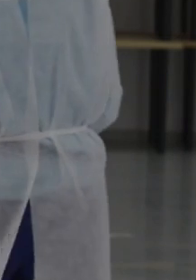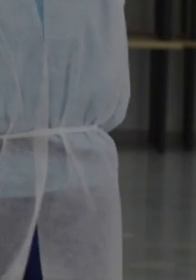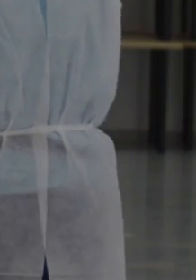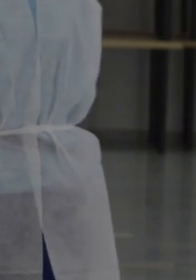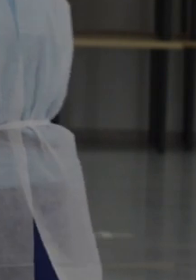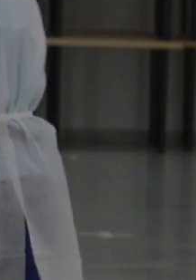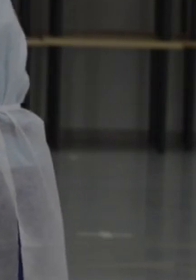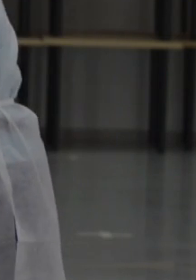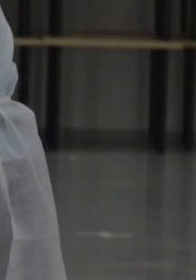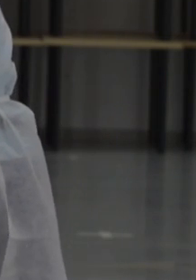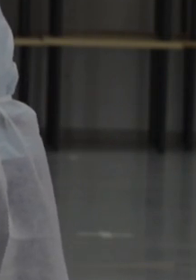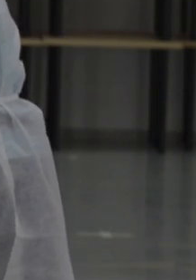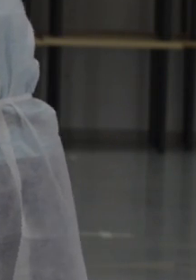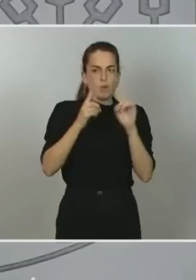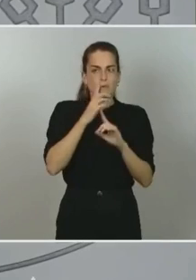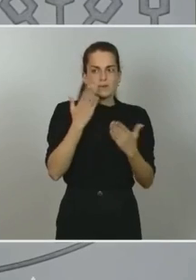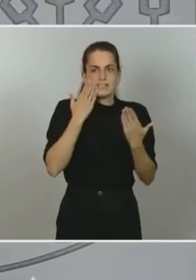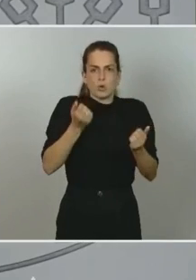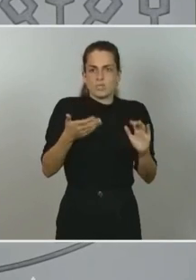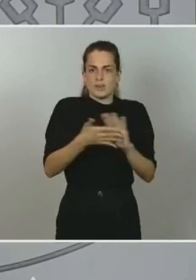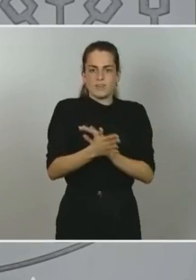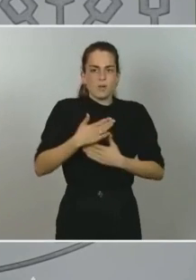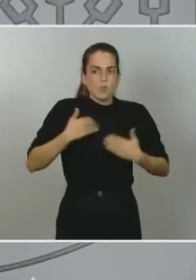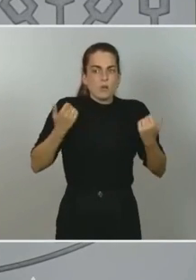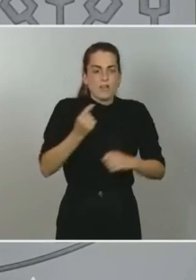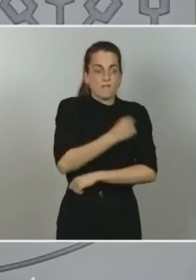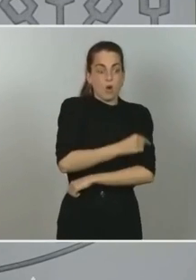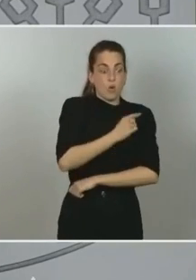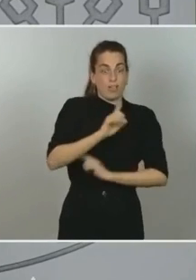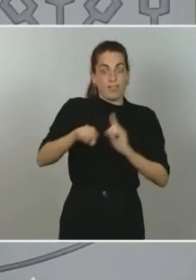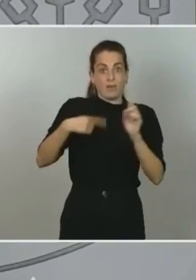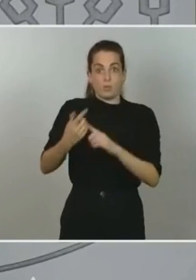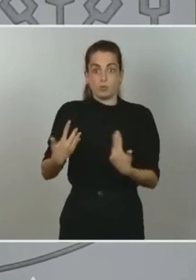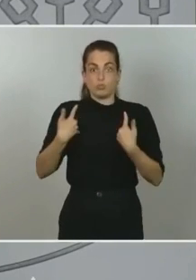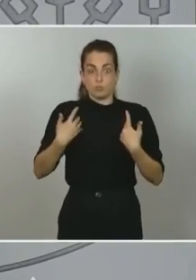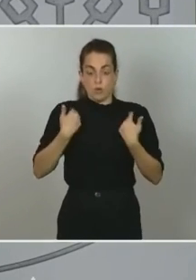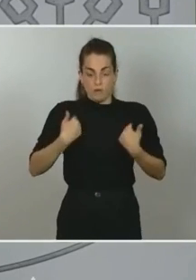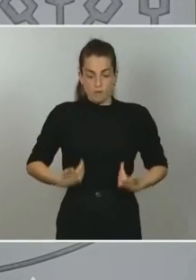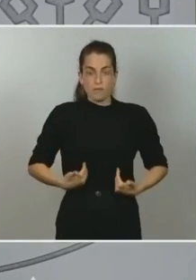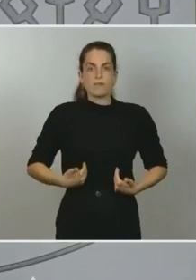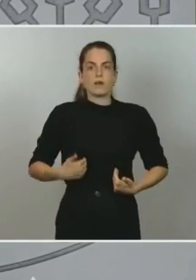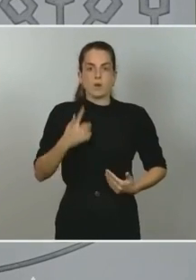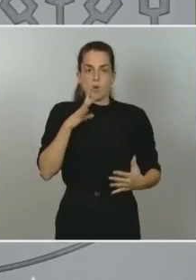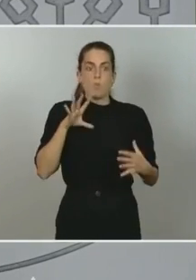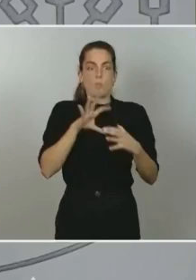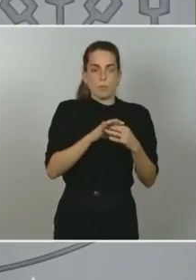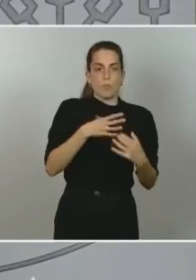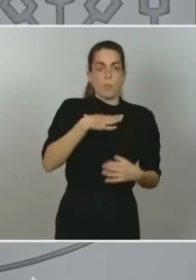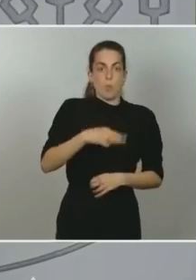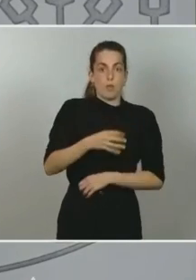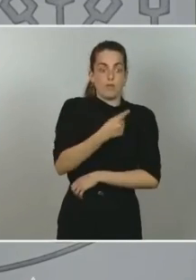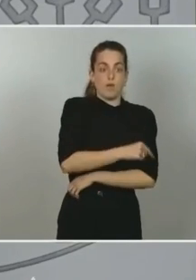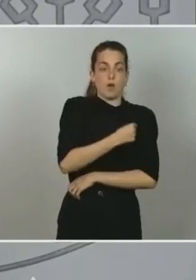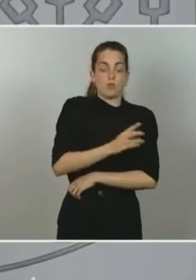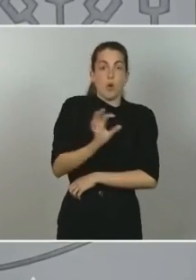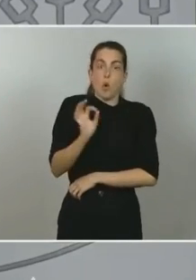normativa de protección de datos. Que desde luego puede estar o no ocasionado con la vacuna, puede estar o